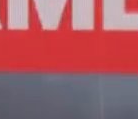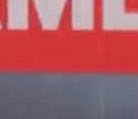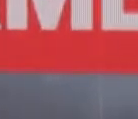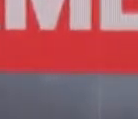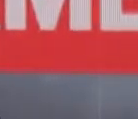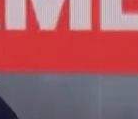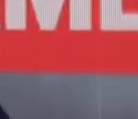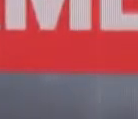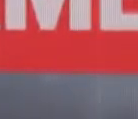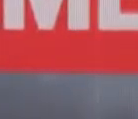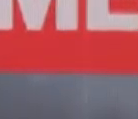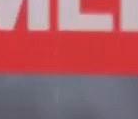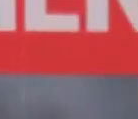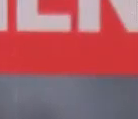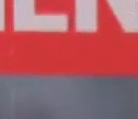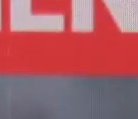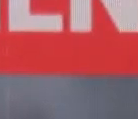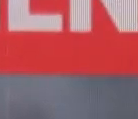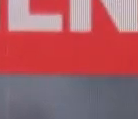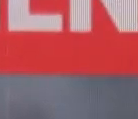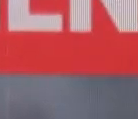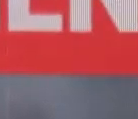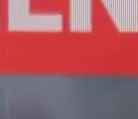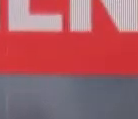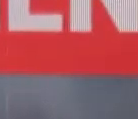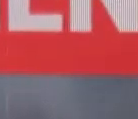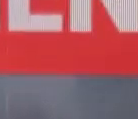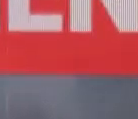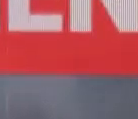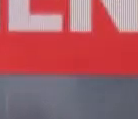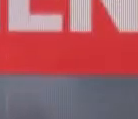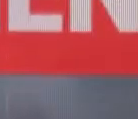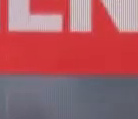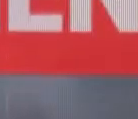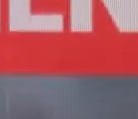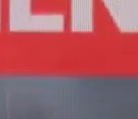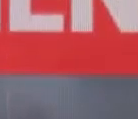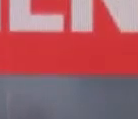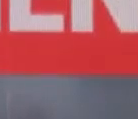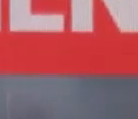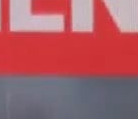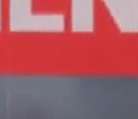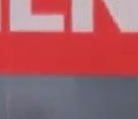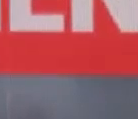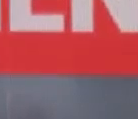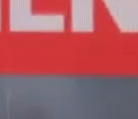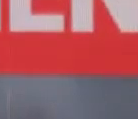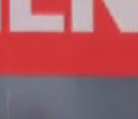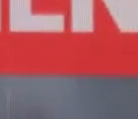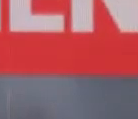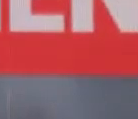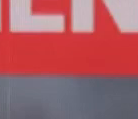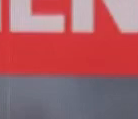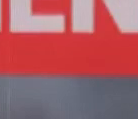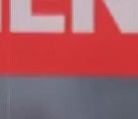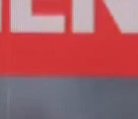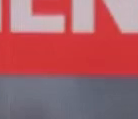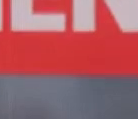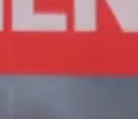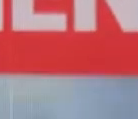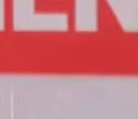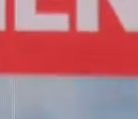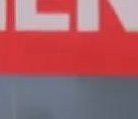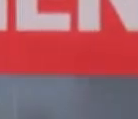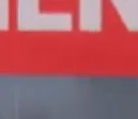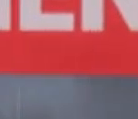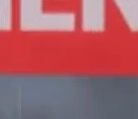no sé en qué quedará el tema de los controles militantes y demás fueron un fin de semana y después aparecieron más los controles y es cierto que la secretaria